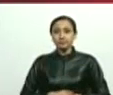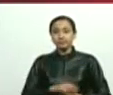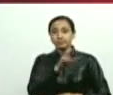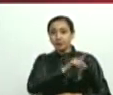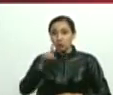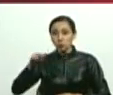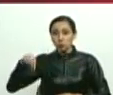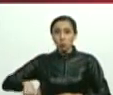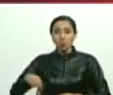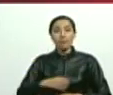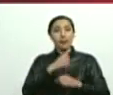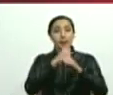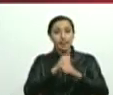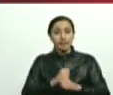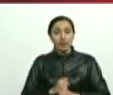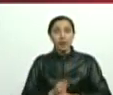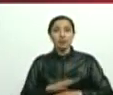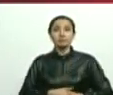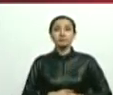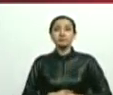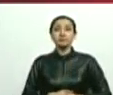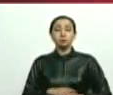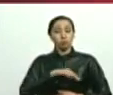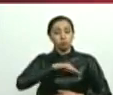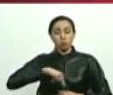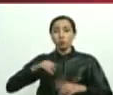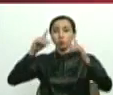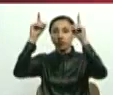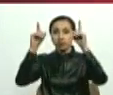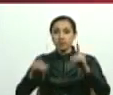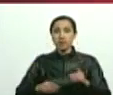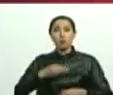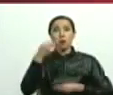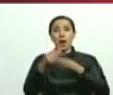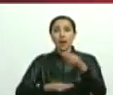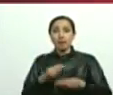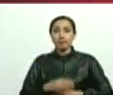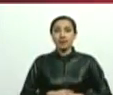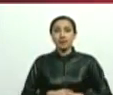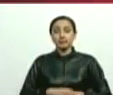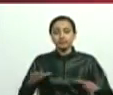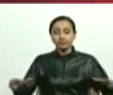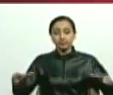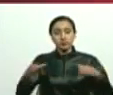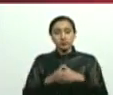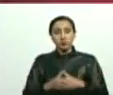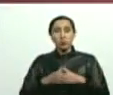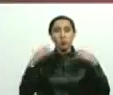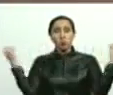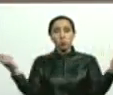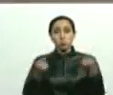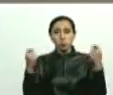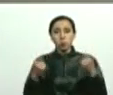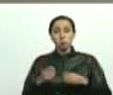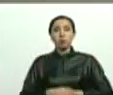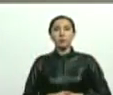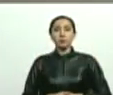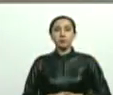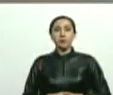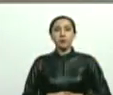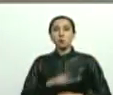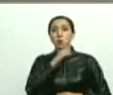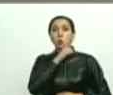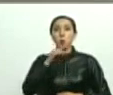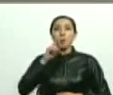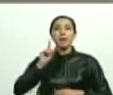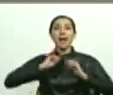noviembre, es por eso que decidimos crear el comando de campaña Aristóbulo